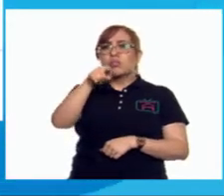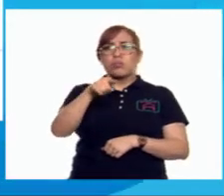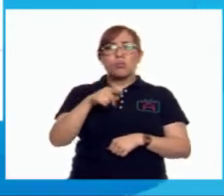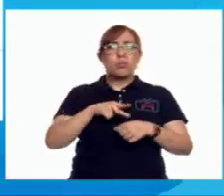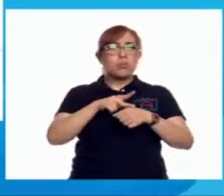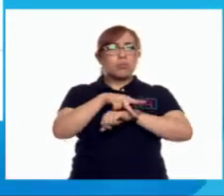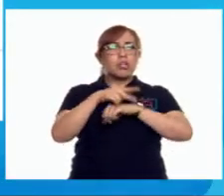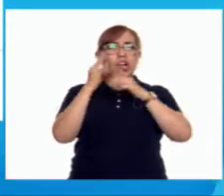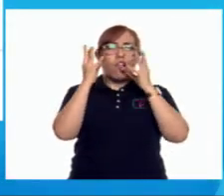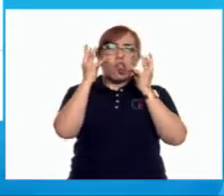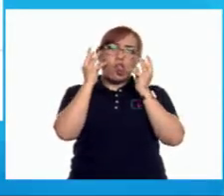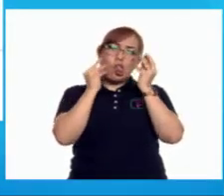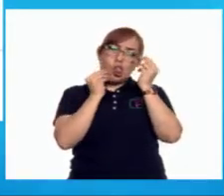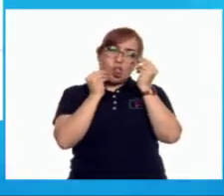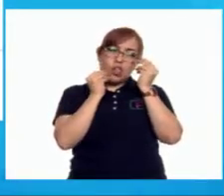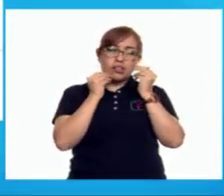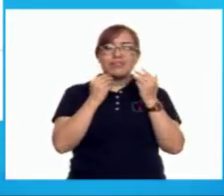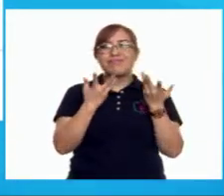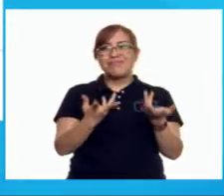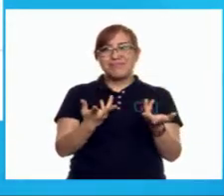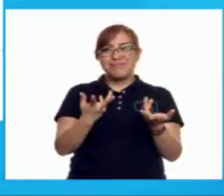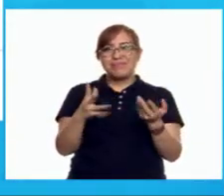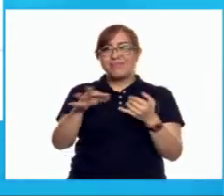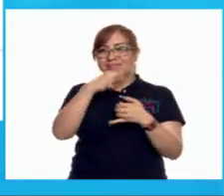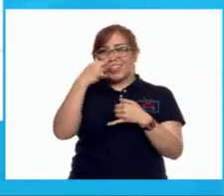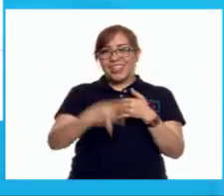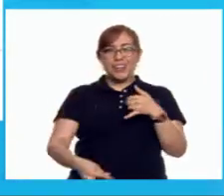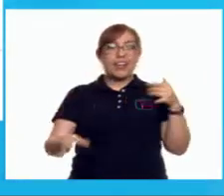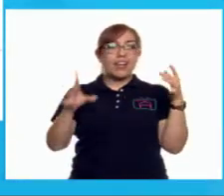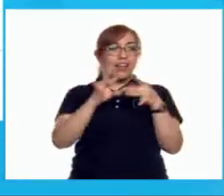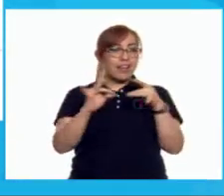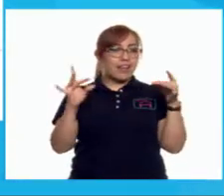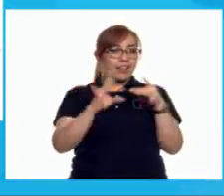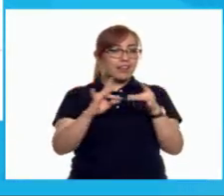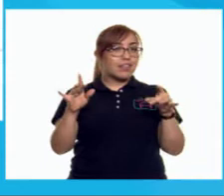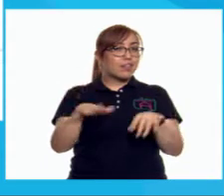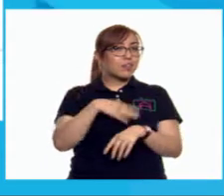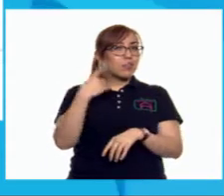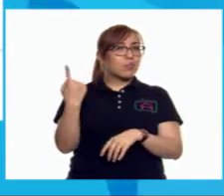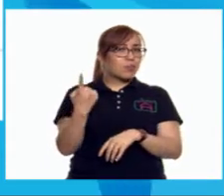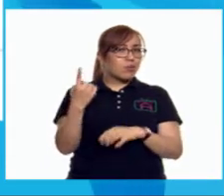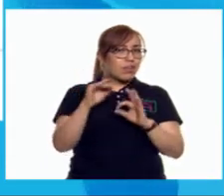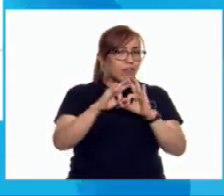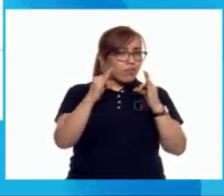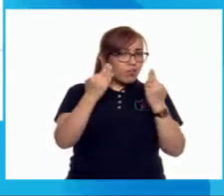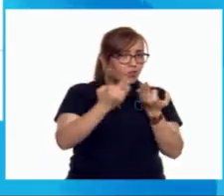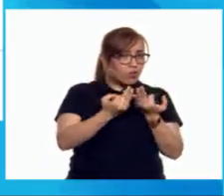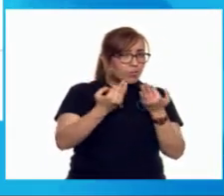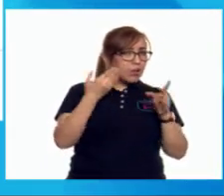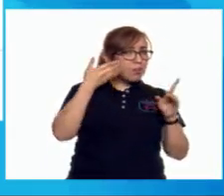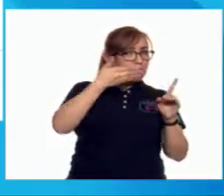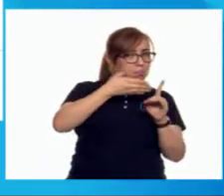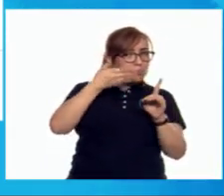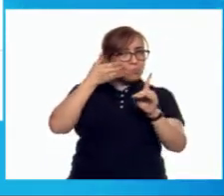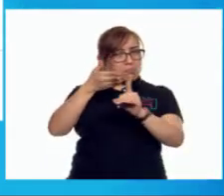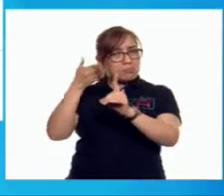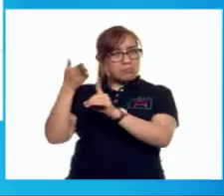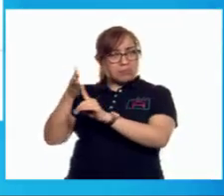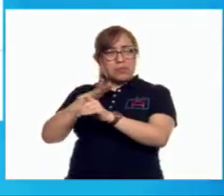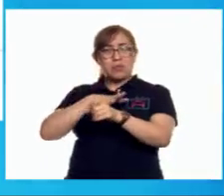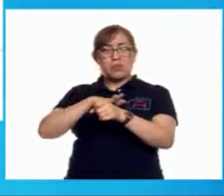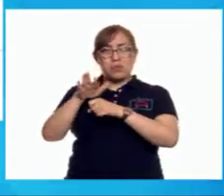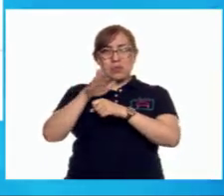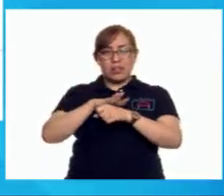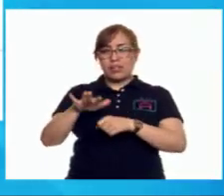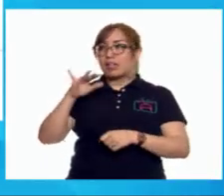al final, expliquen por qué utilizarían una forma en vez de otra. Así es. Las tres